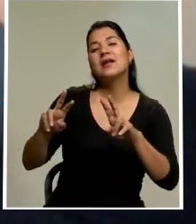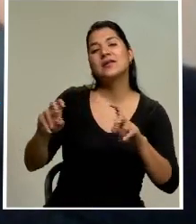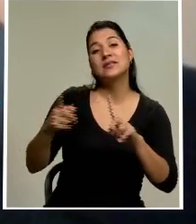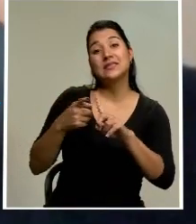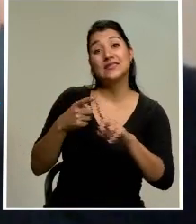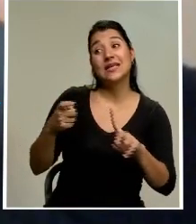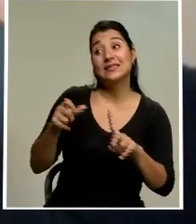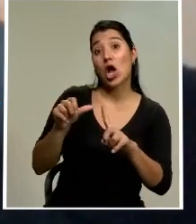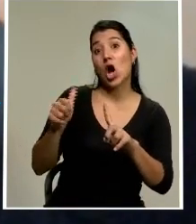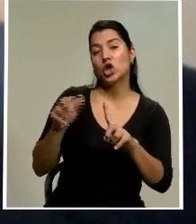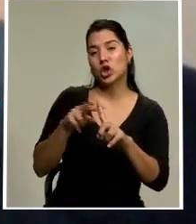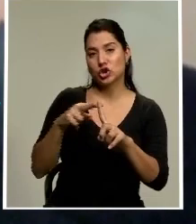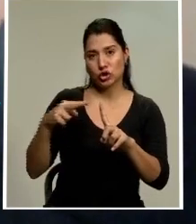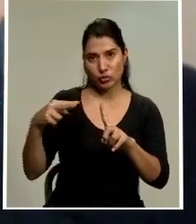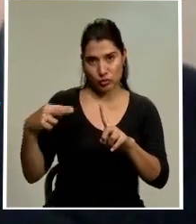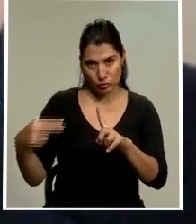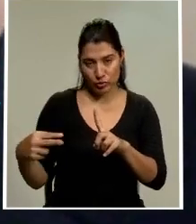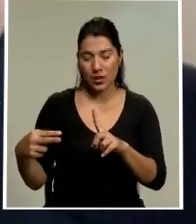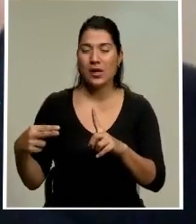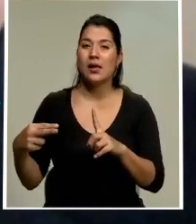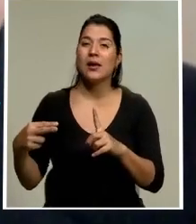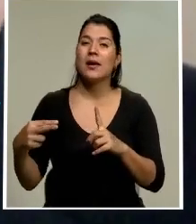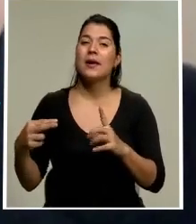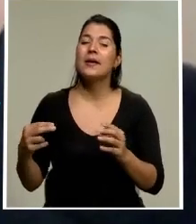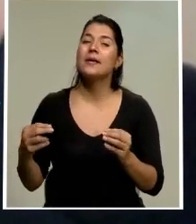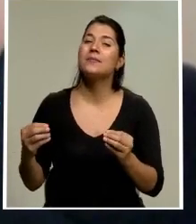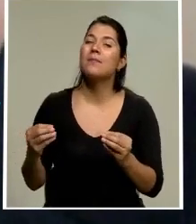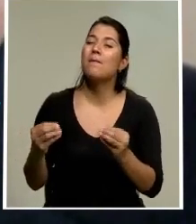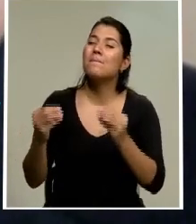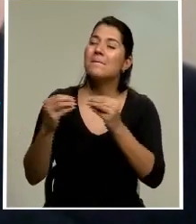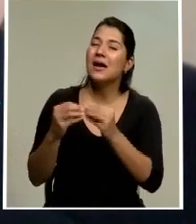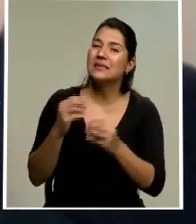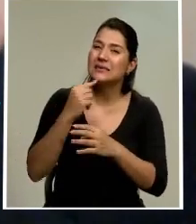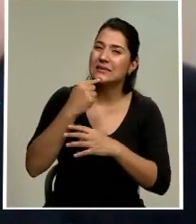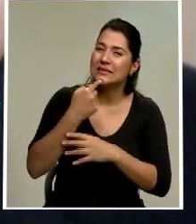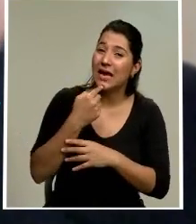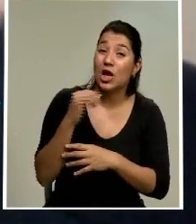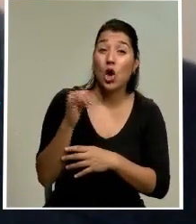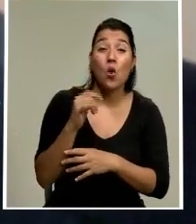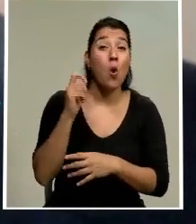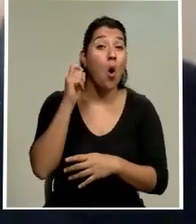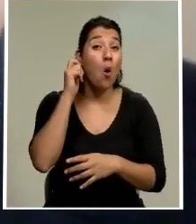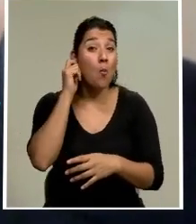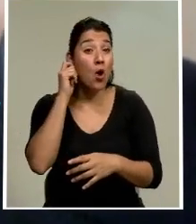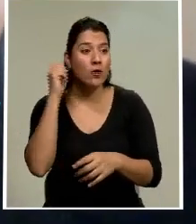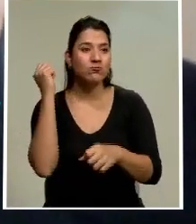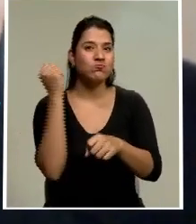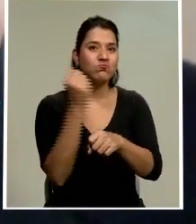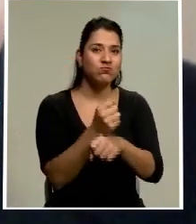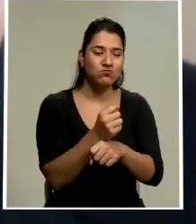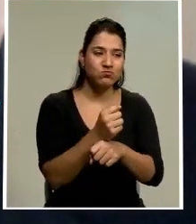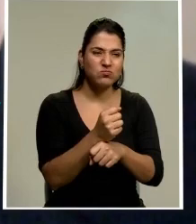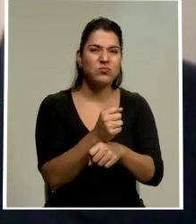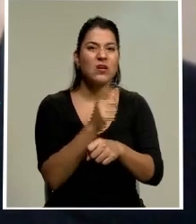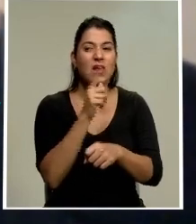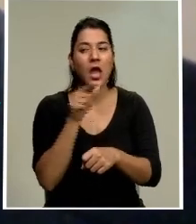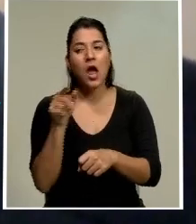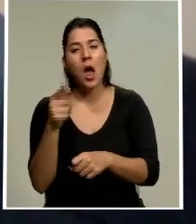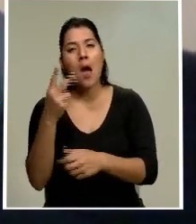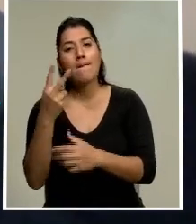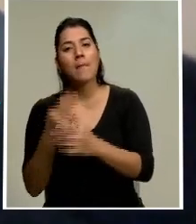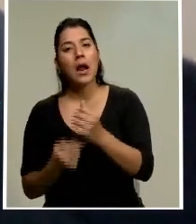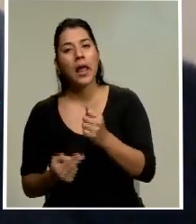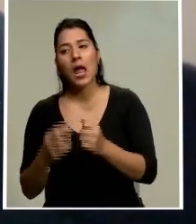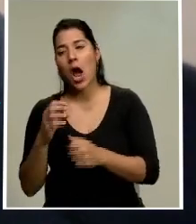que se cometen en una sociedad, particularmente delitos graves como el feminicidio. También es muy